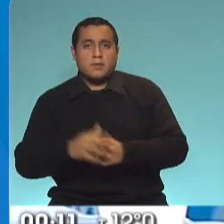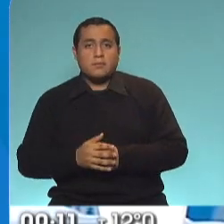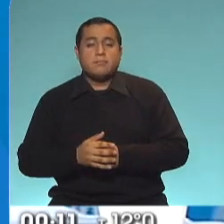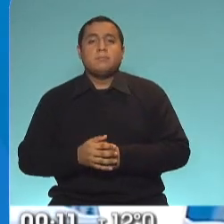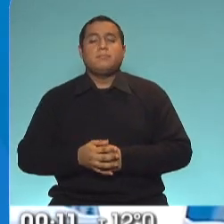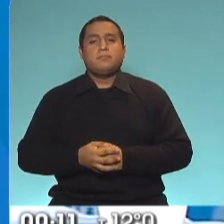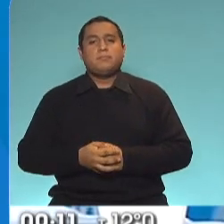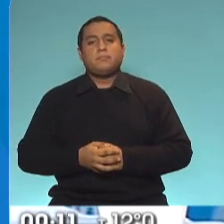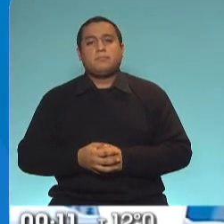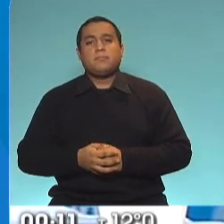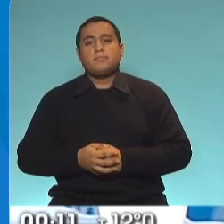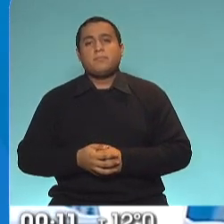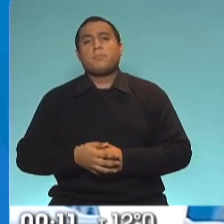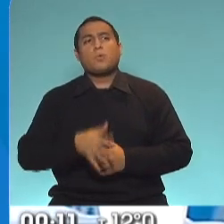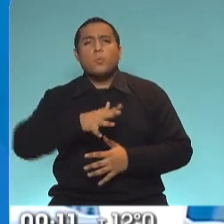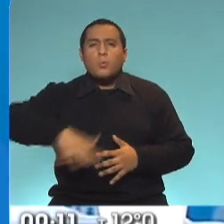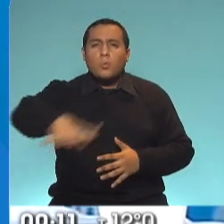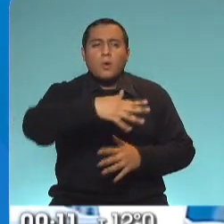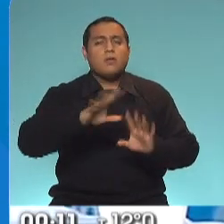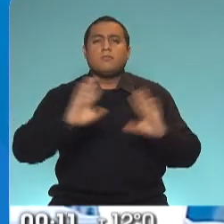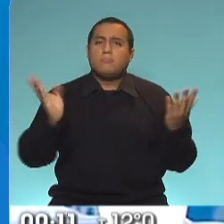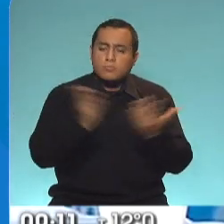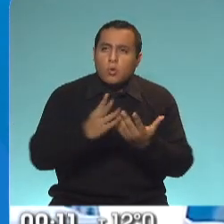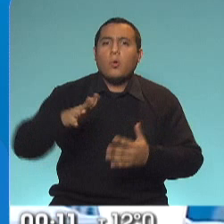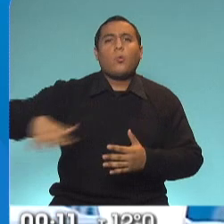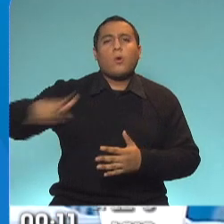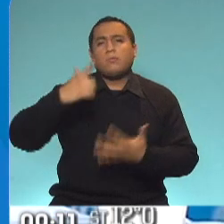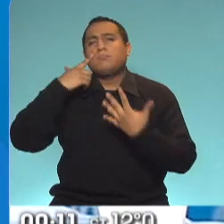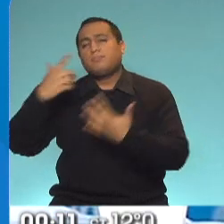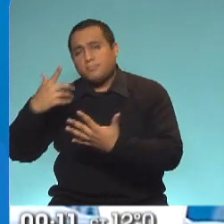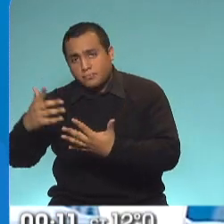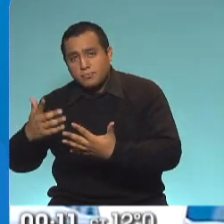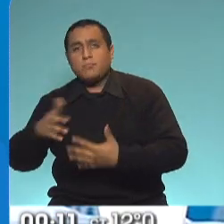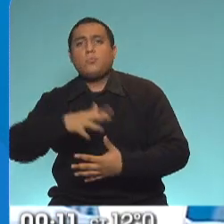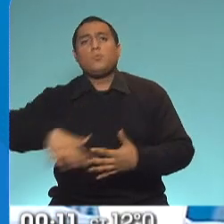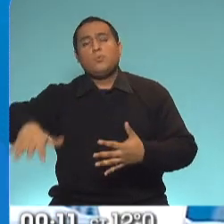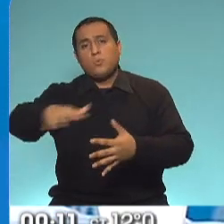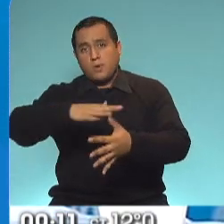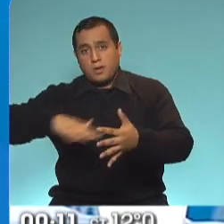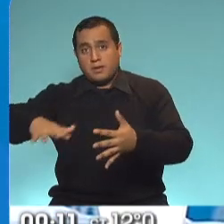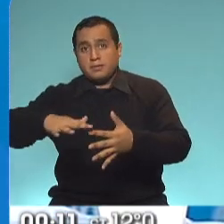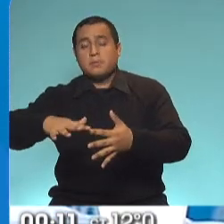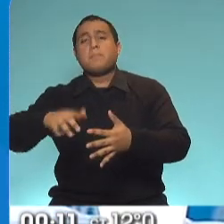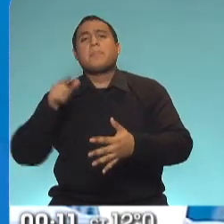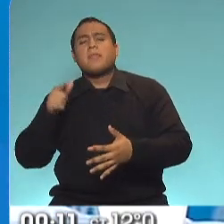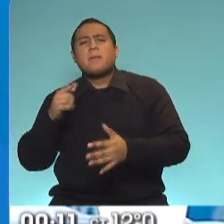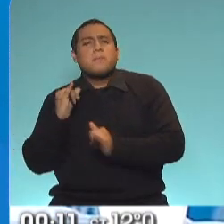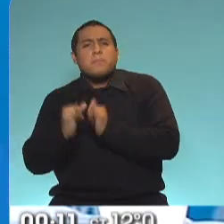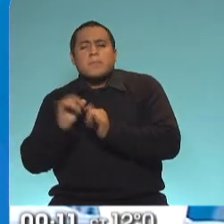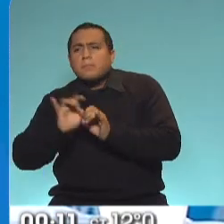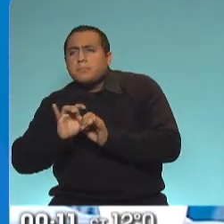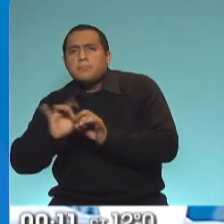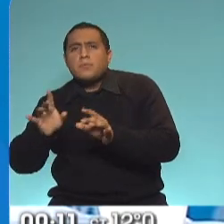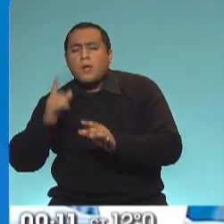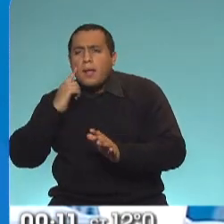esencial, comunidades cerradas, barrios populares, comunidades originarias, El criterio diagnóstico se refiere a la presencia